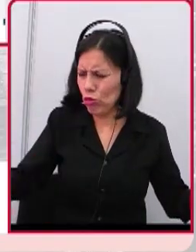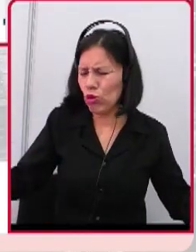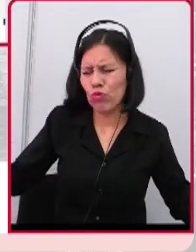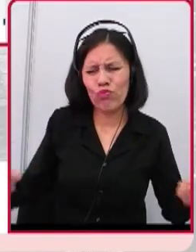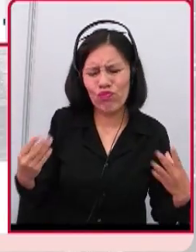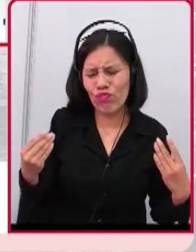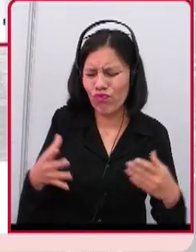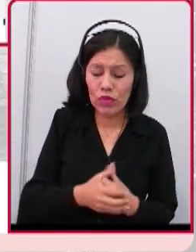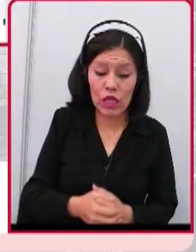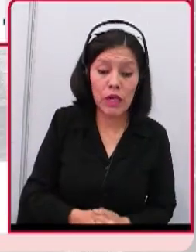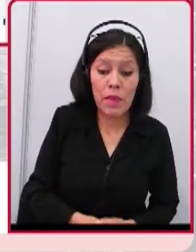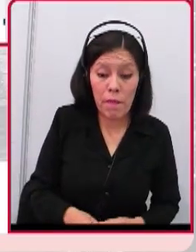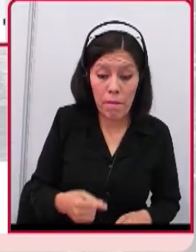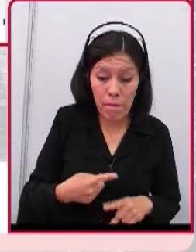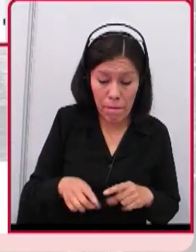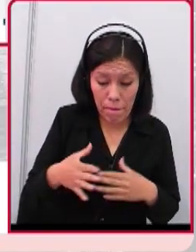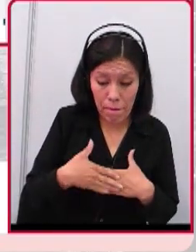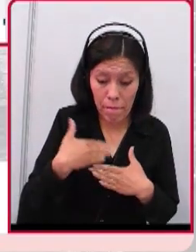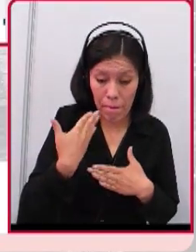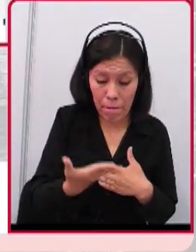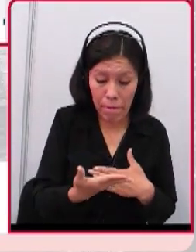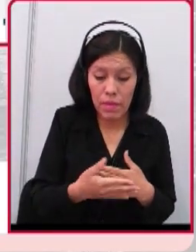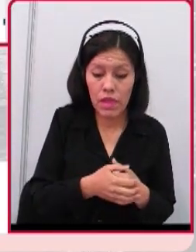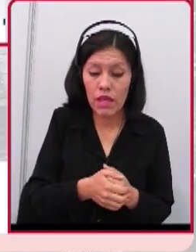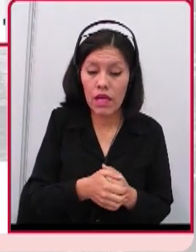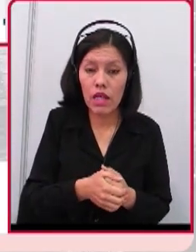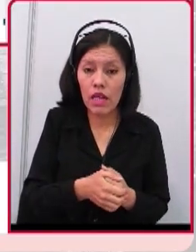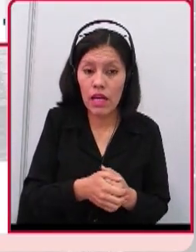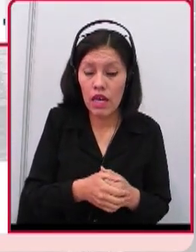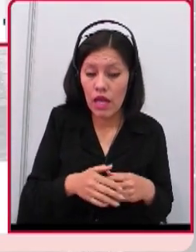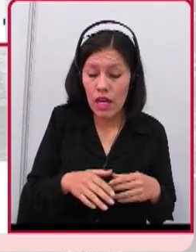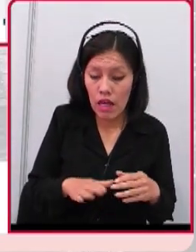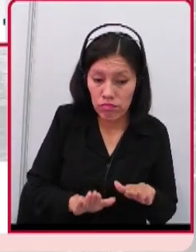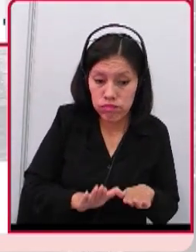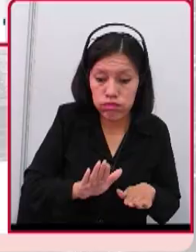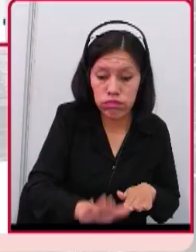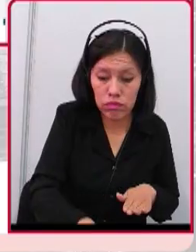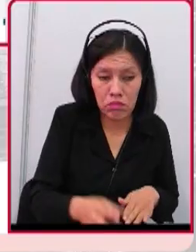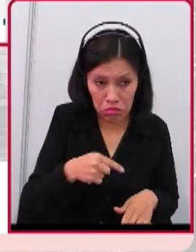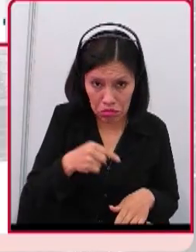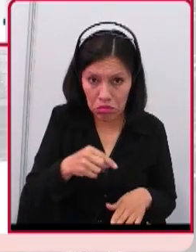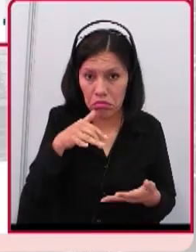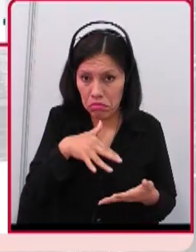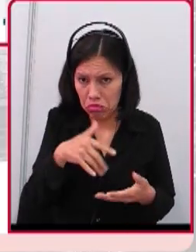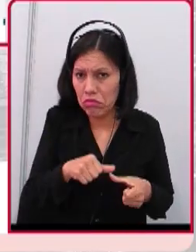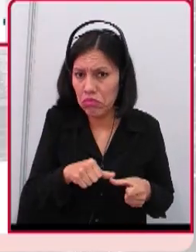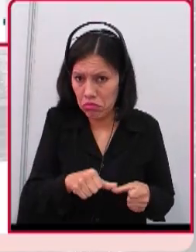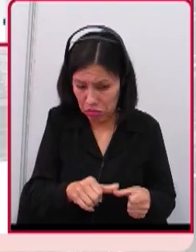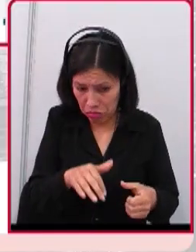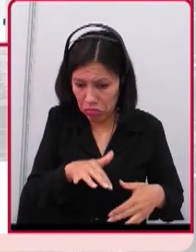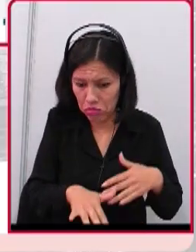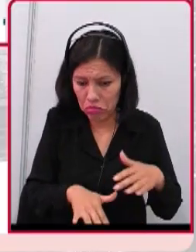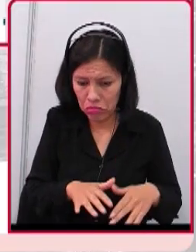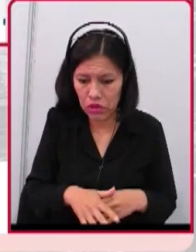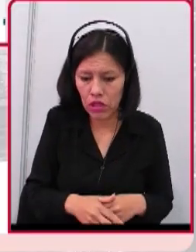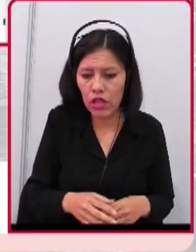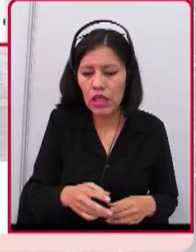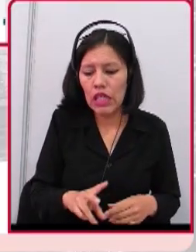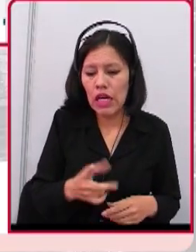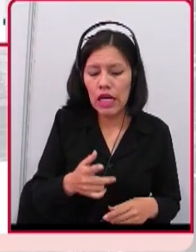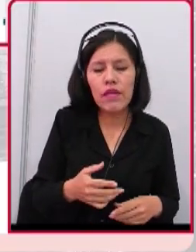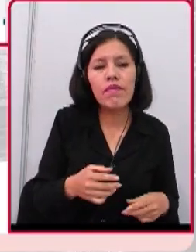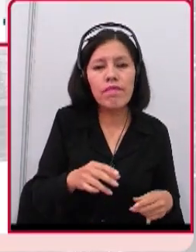que nosotros podamos concluir con este estudio, que de hecho sigue en progreso, va a ser la calibración de esta